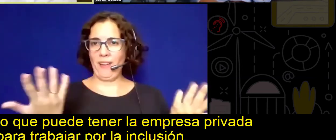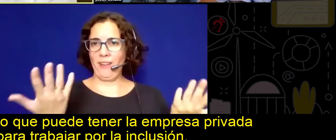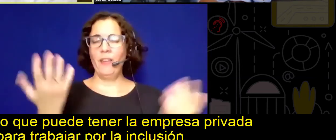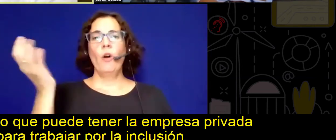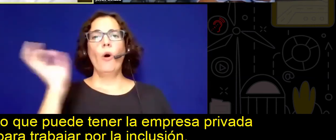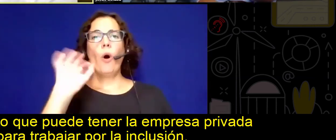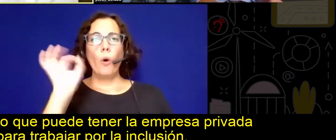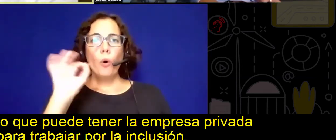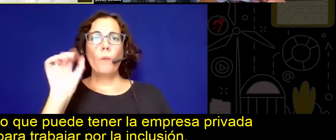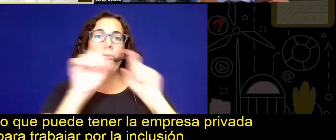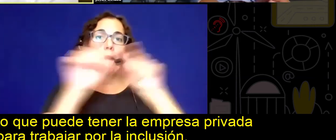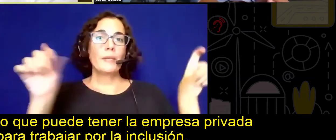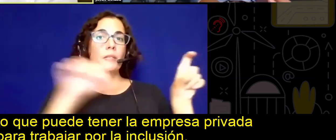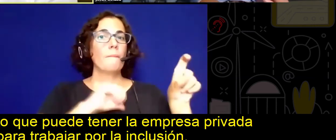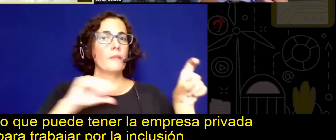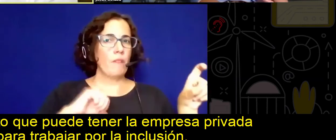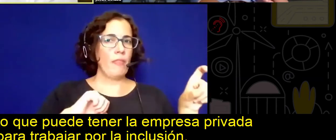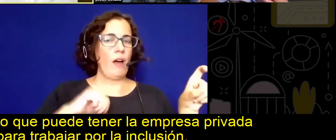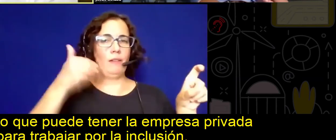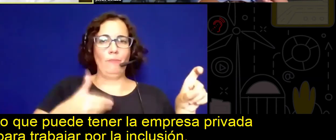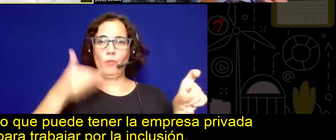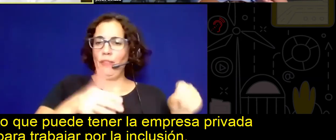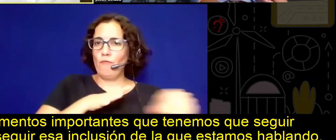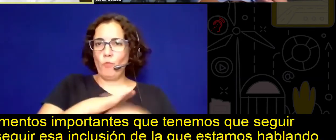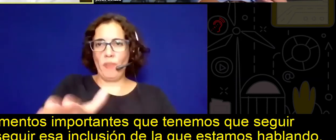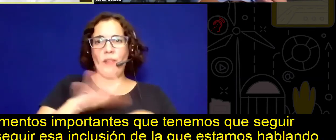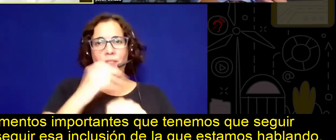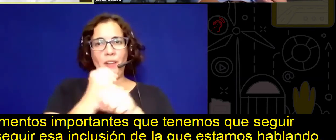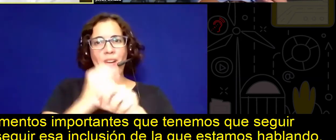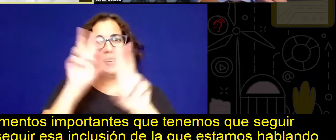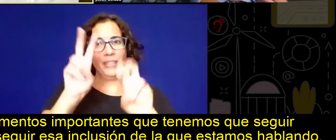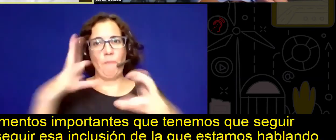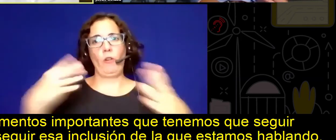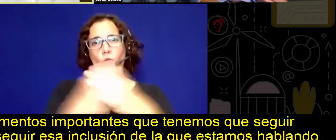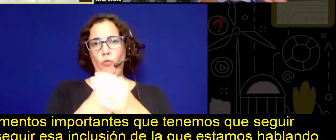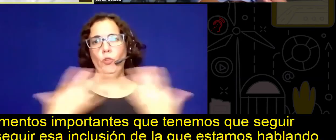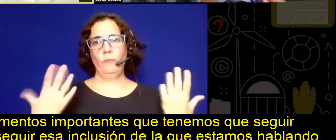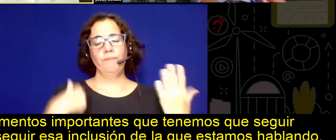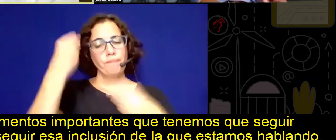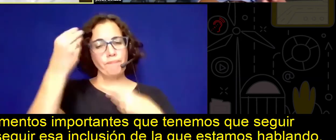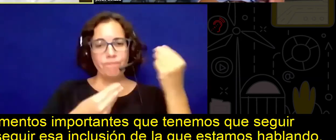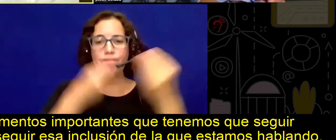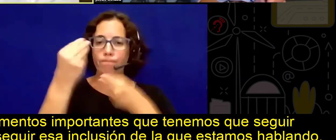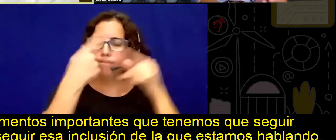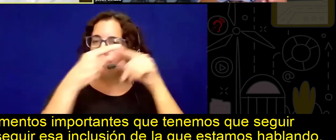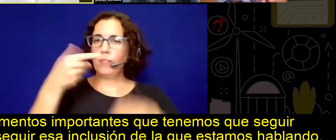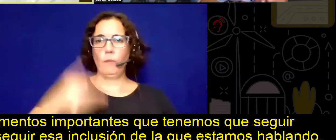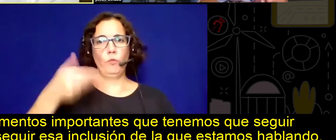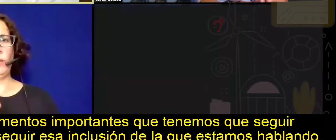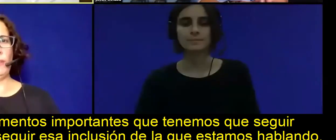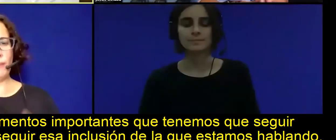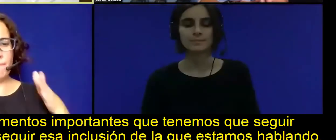la empresa privada para trabajar por la inclusión. Yo creo que son elementos importantes que tenemos que seguir